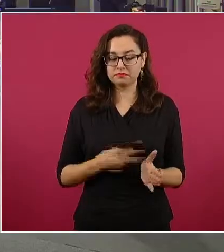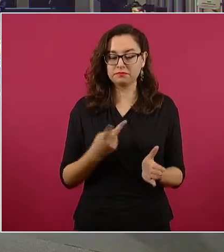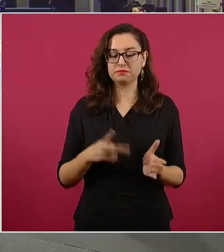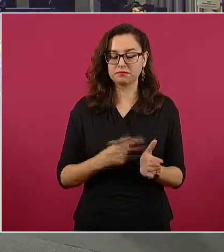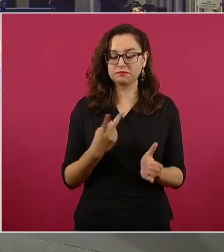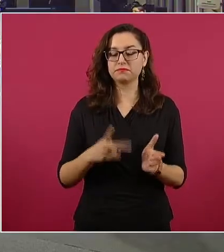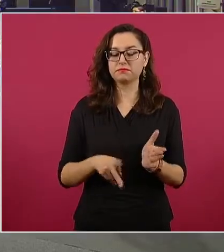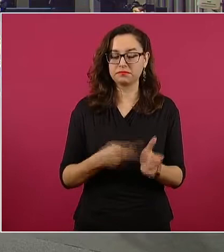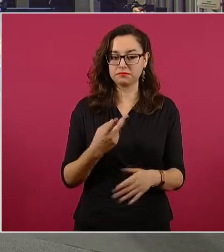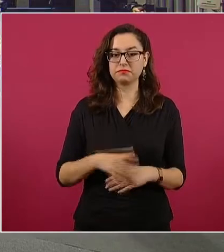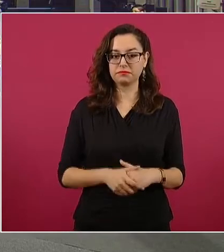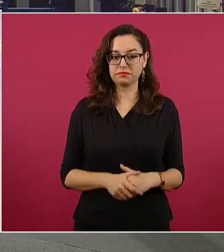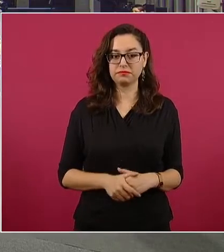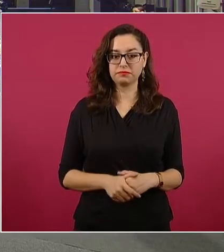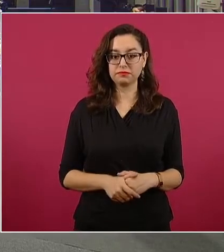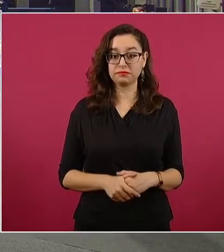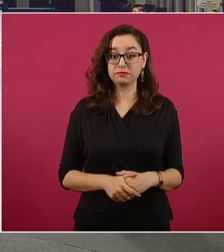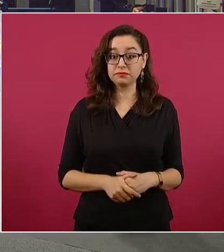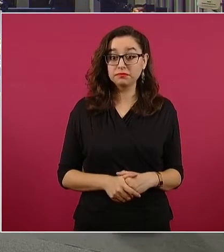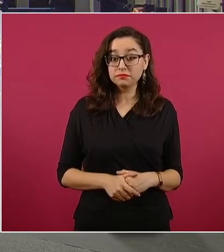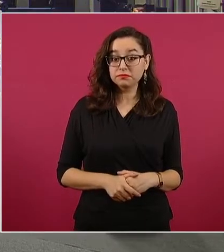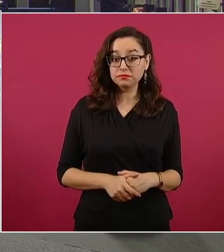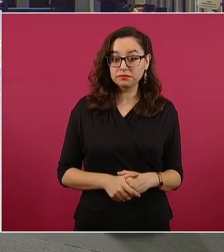Constantemente. ¿Mande?